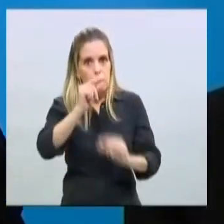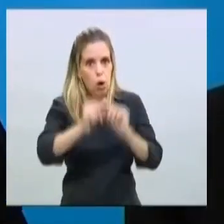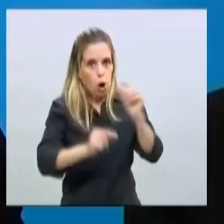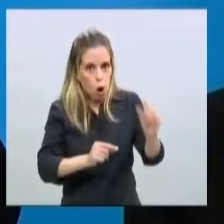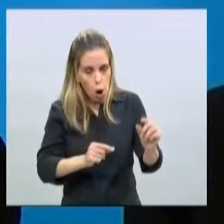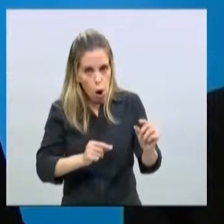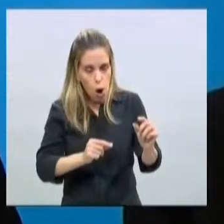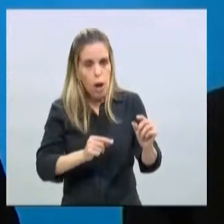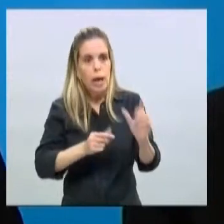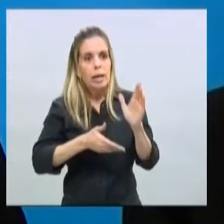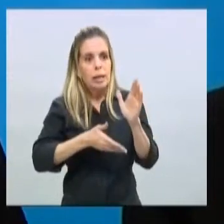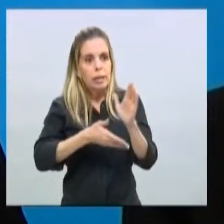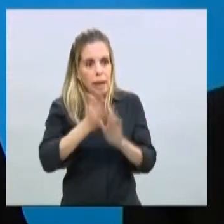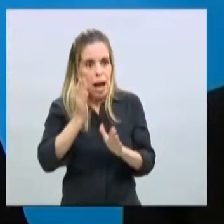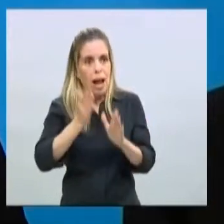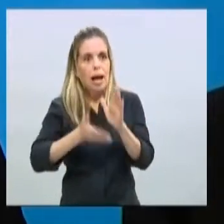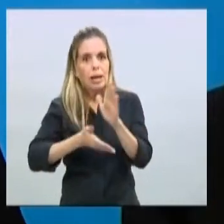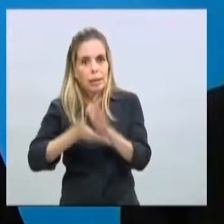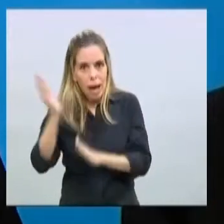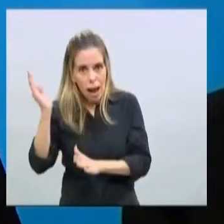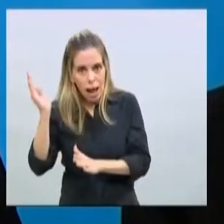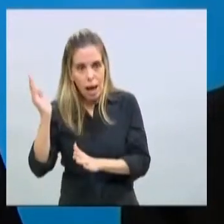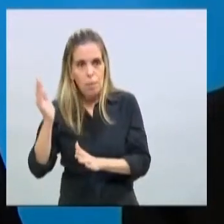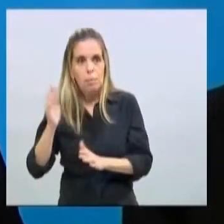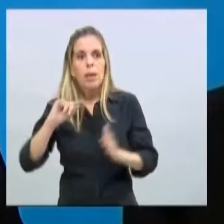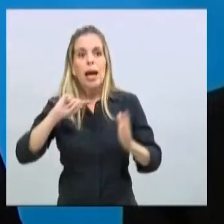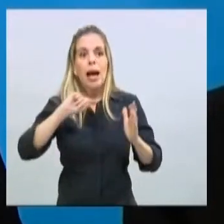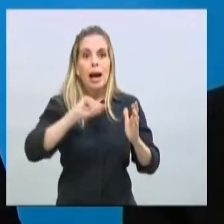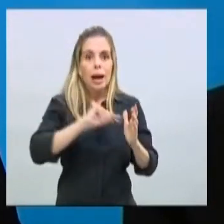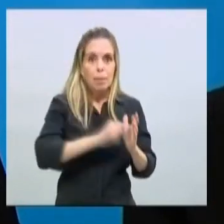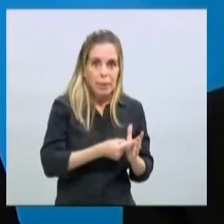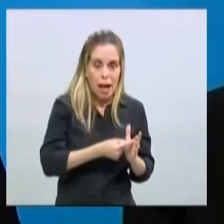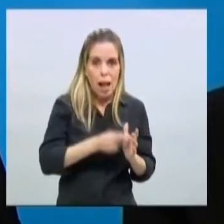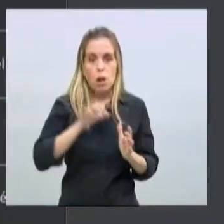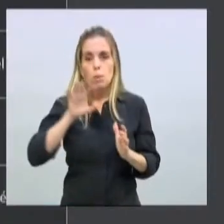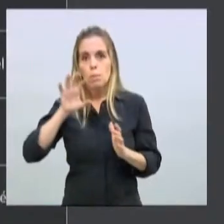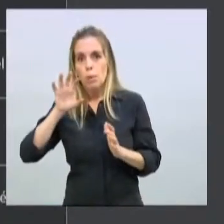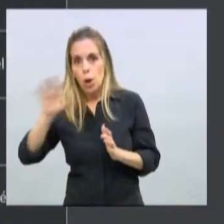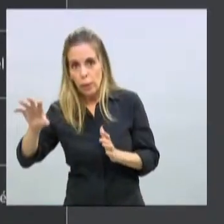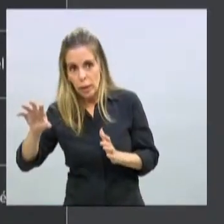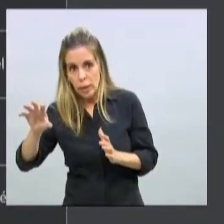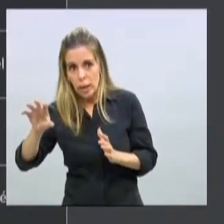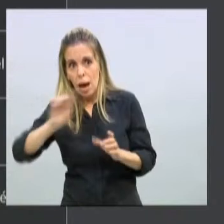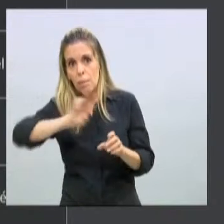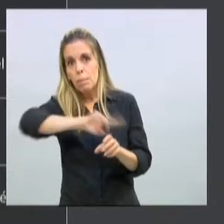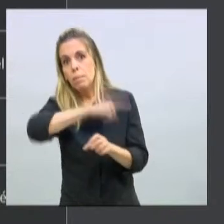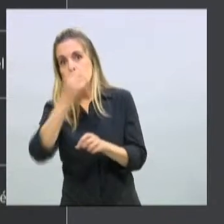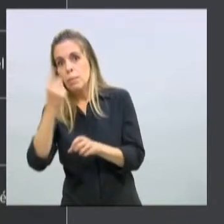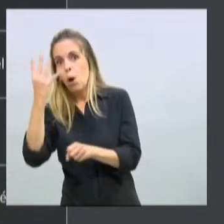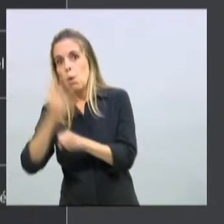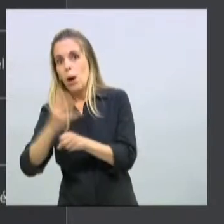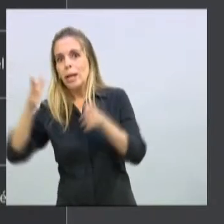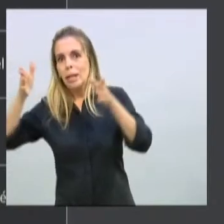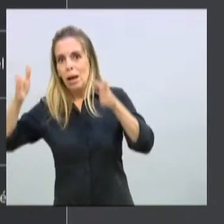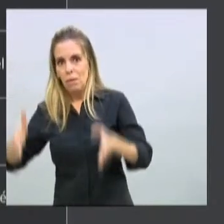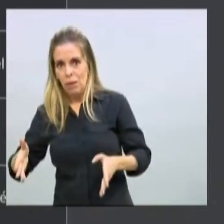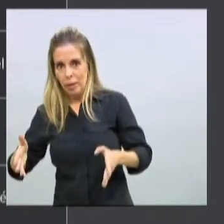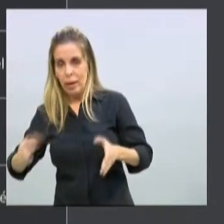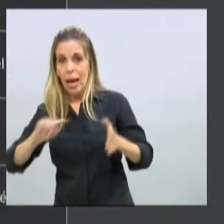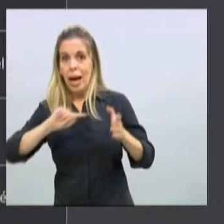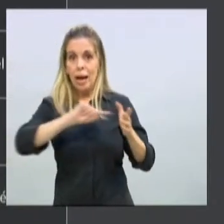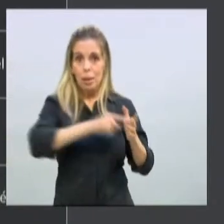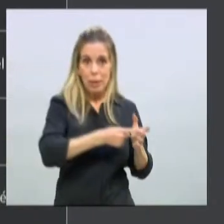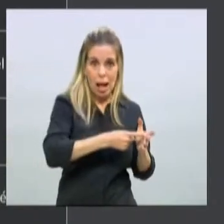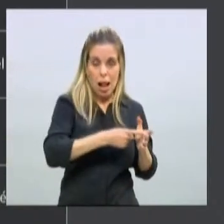Gran Buenos Aires, todo lo demás pasa a la fase 4, mientras que el AMBA sigue en